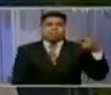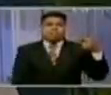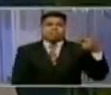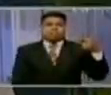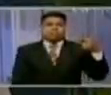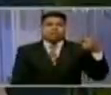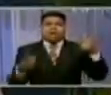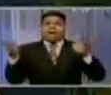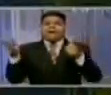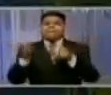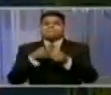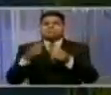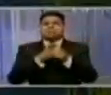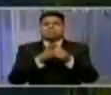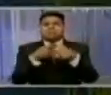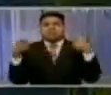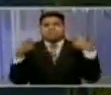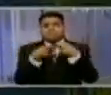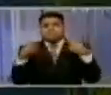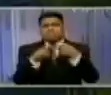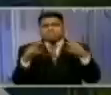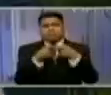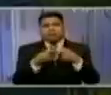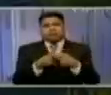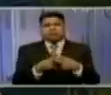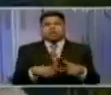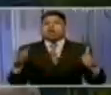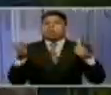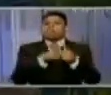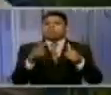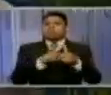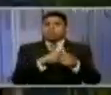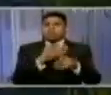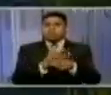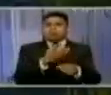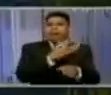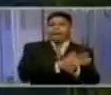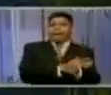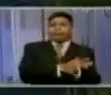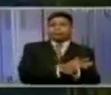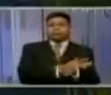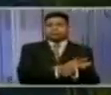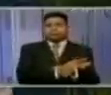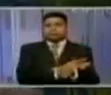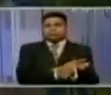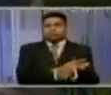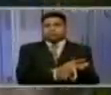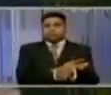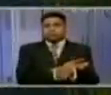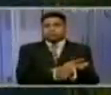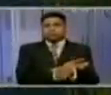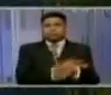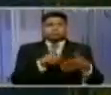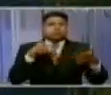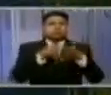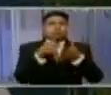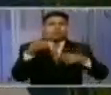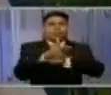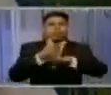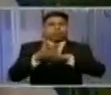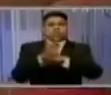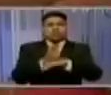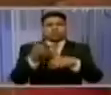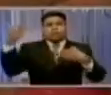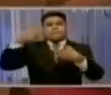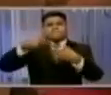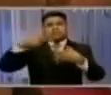Guerra, habló de los primeros intentos de golpes de Estado, sabotaje petrolero, todo eso, pues.